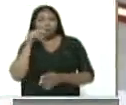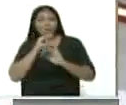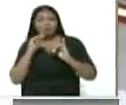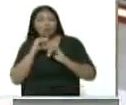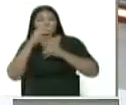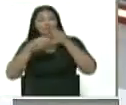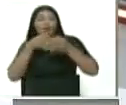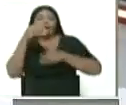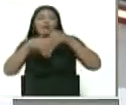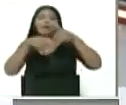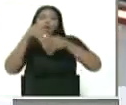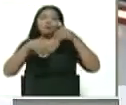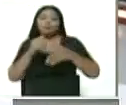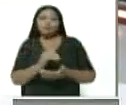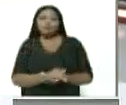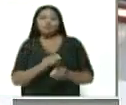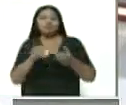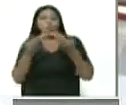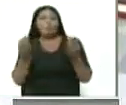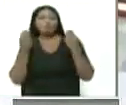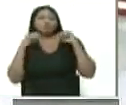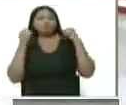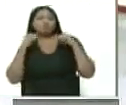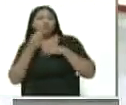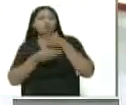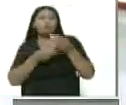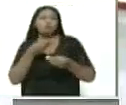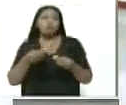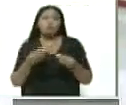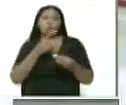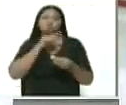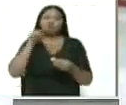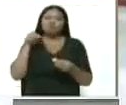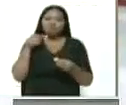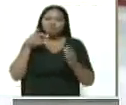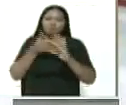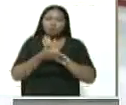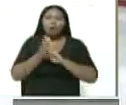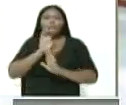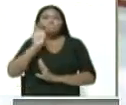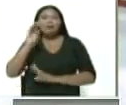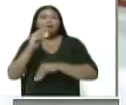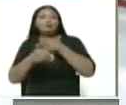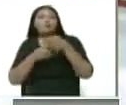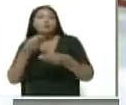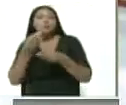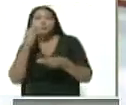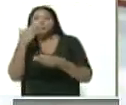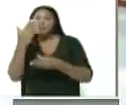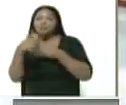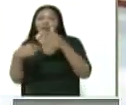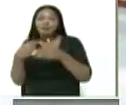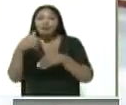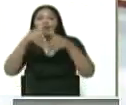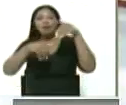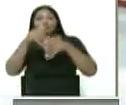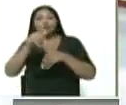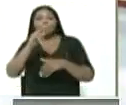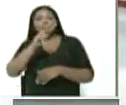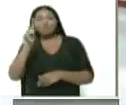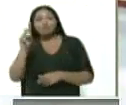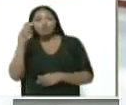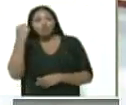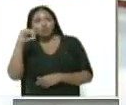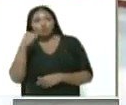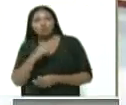lleva a cabo esta contienda electoral como nos preparamos rector como se está preparando el país practicar a lo que va a ser estas próximas elecciones del 21 de